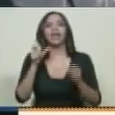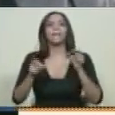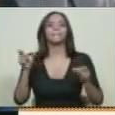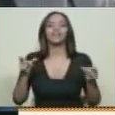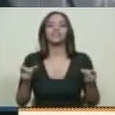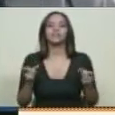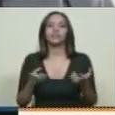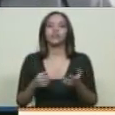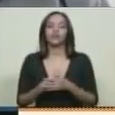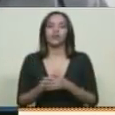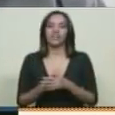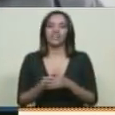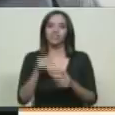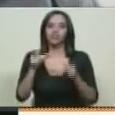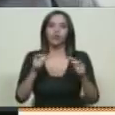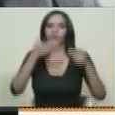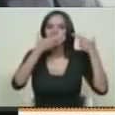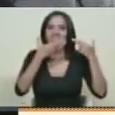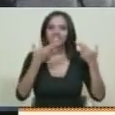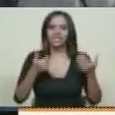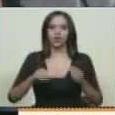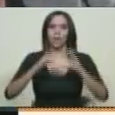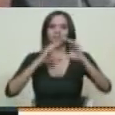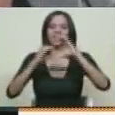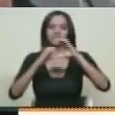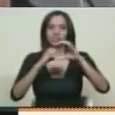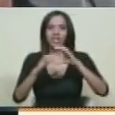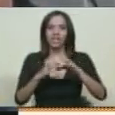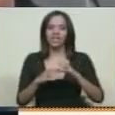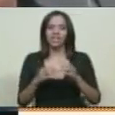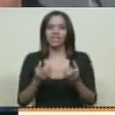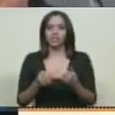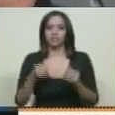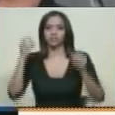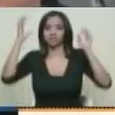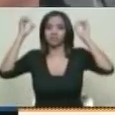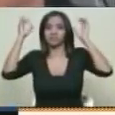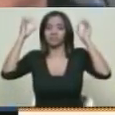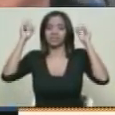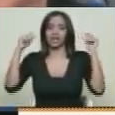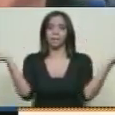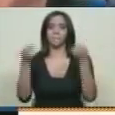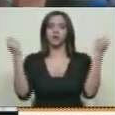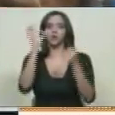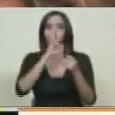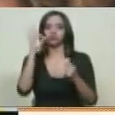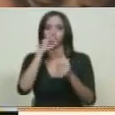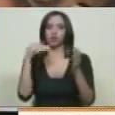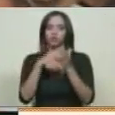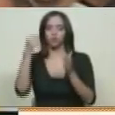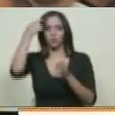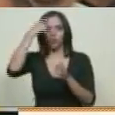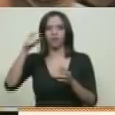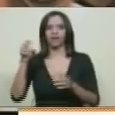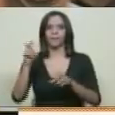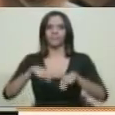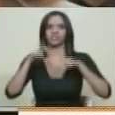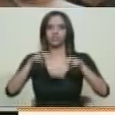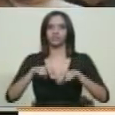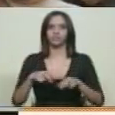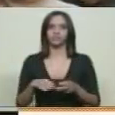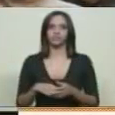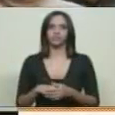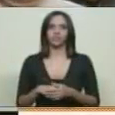los mercenarios, los sicarios comunicacionales que lo usan para hacer una guerra sucia contra un pueblo campesino. Hemos recibido